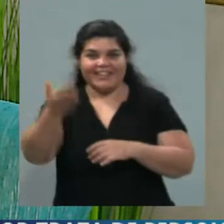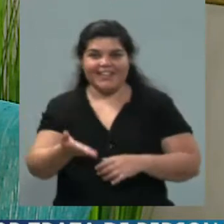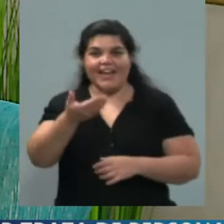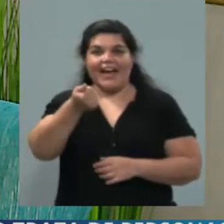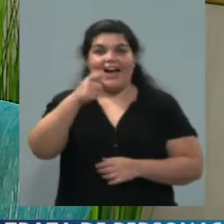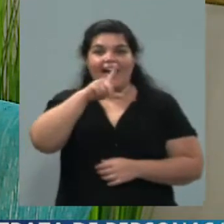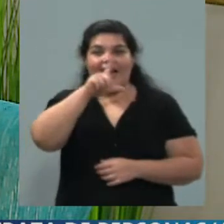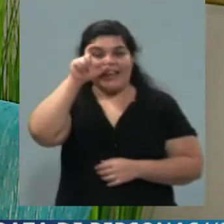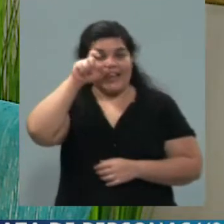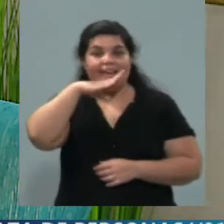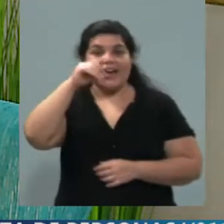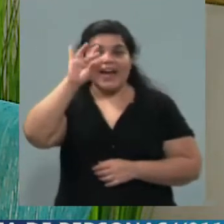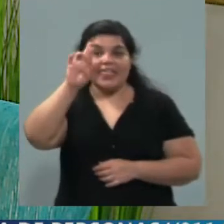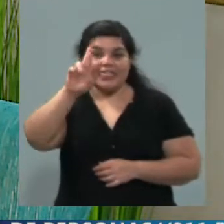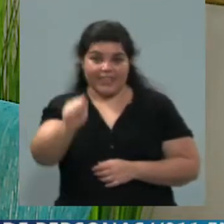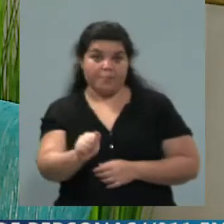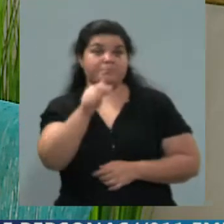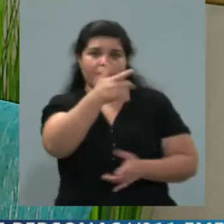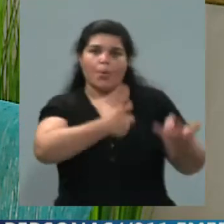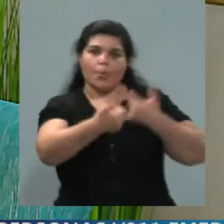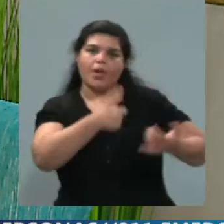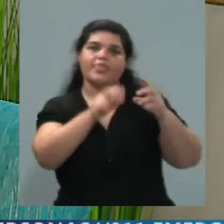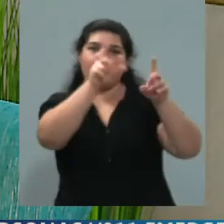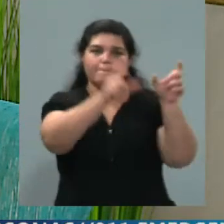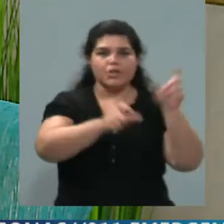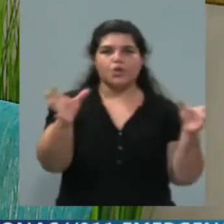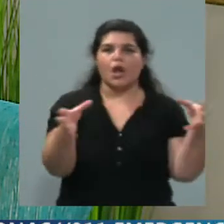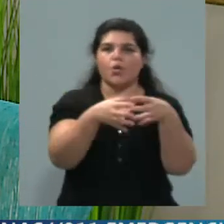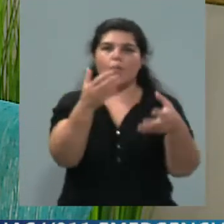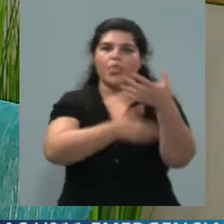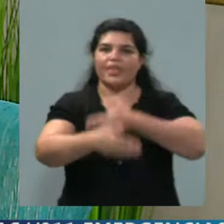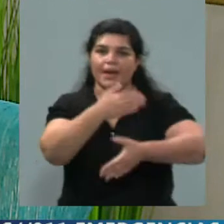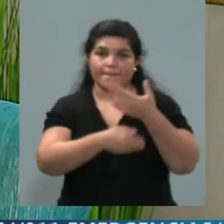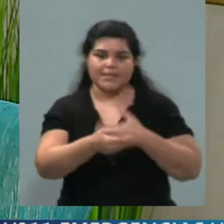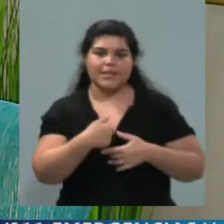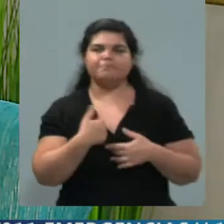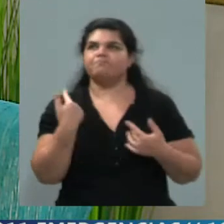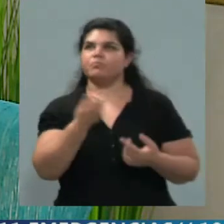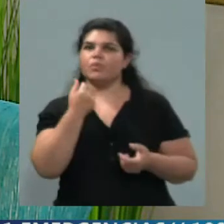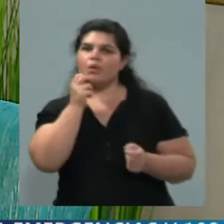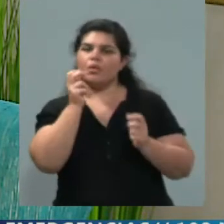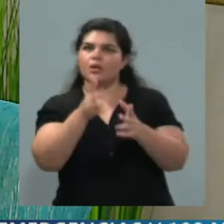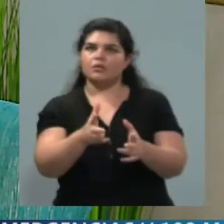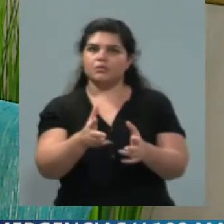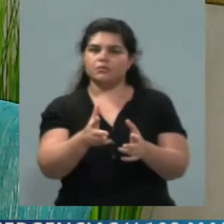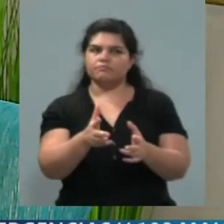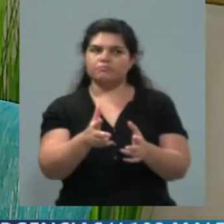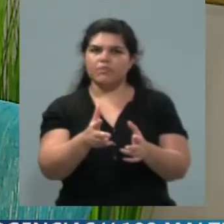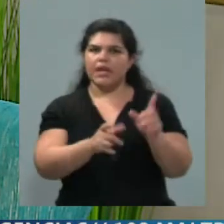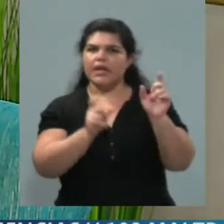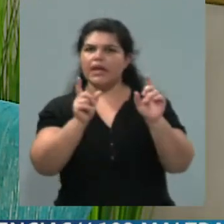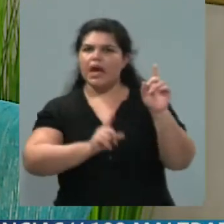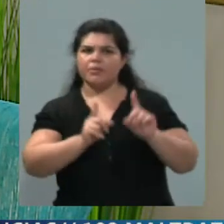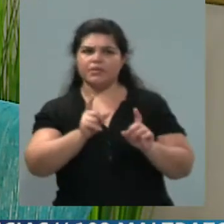con las personas con discapacidad. Bueno, Alejandra, lo que estábamos diciendo básicamente es que hay una cuestión de no ver lo que